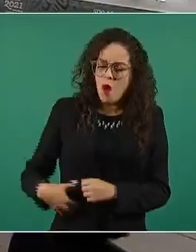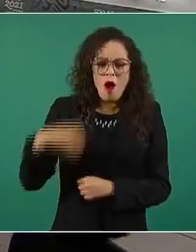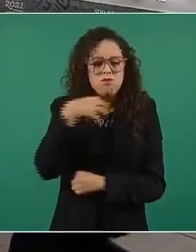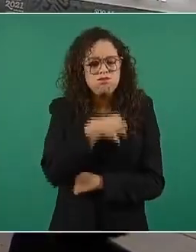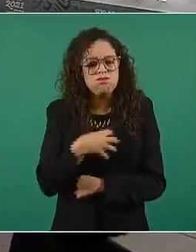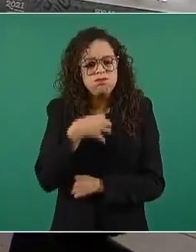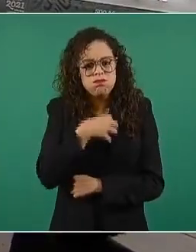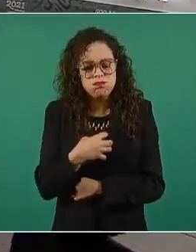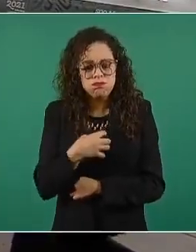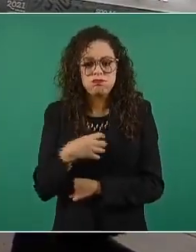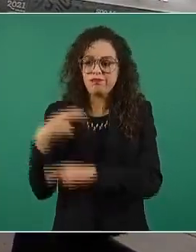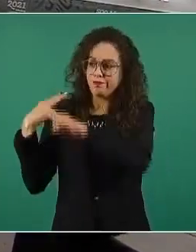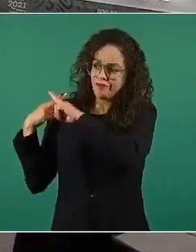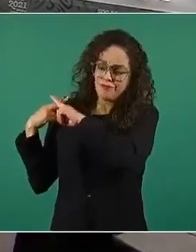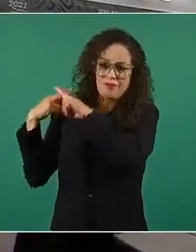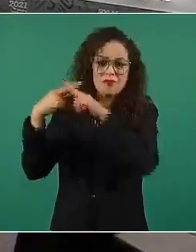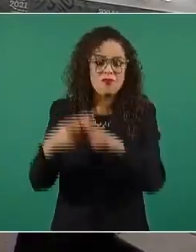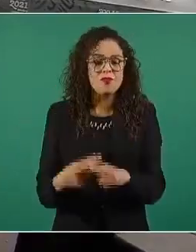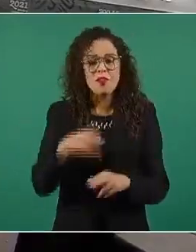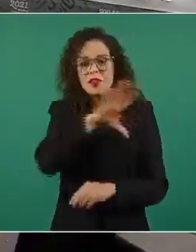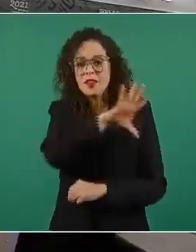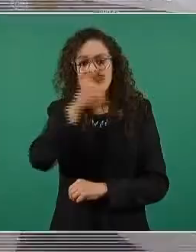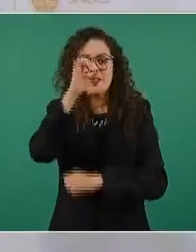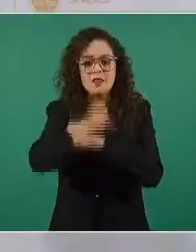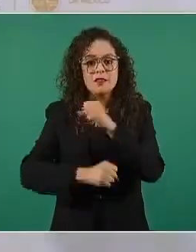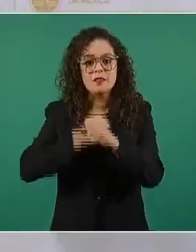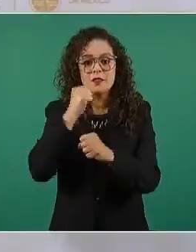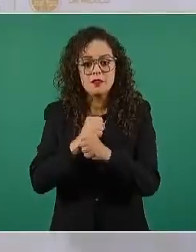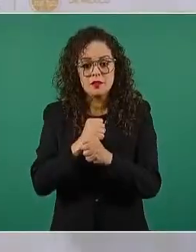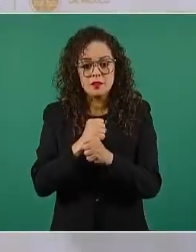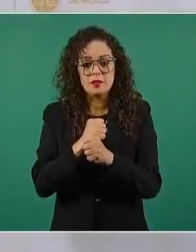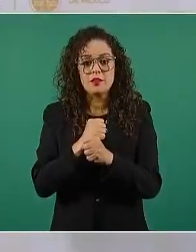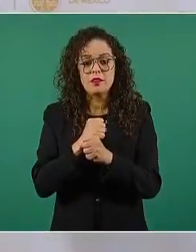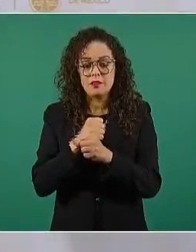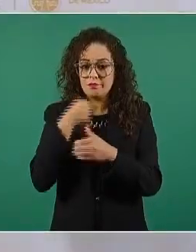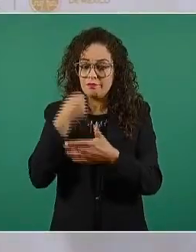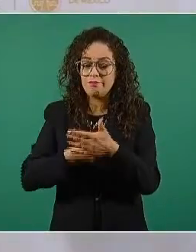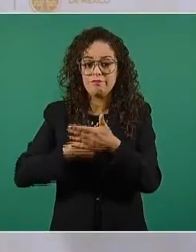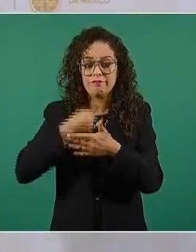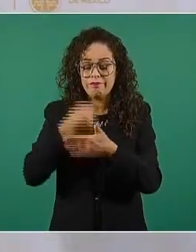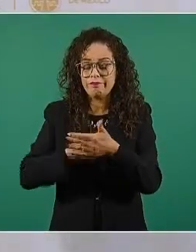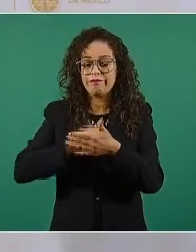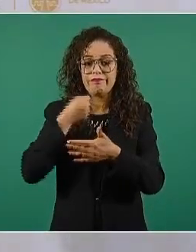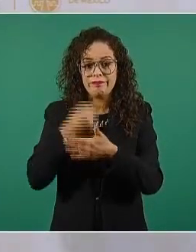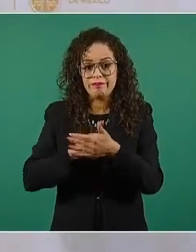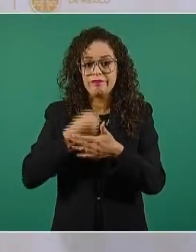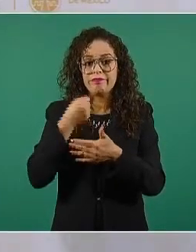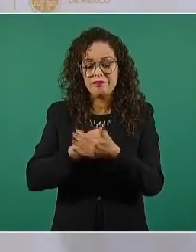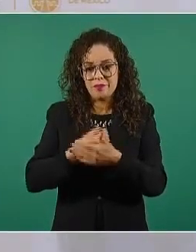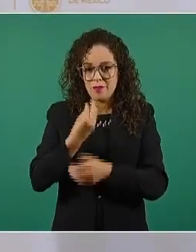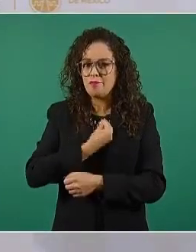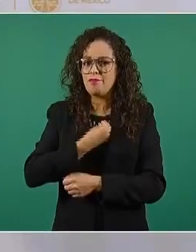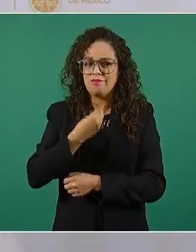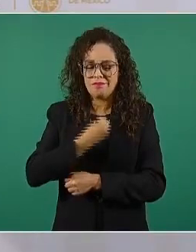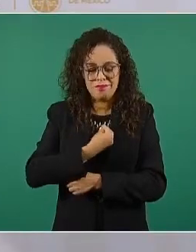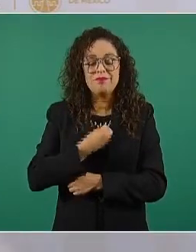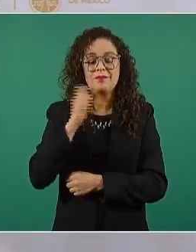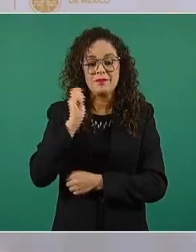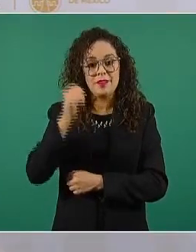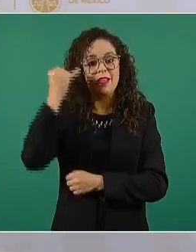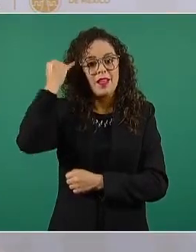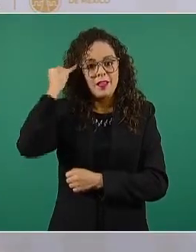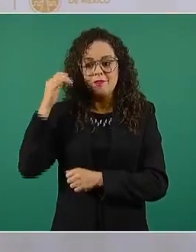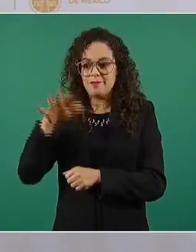500 años de resistencia indígena con ustedes y con